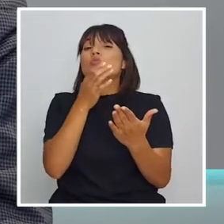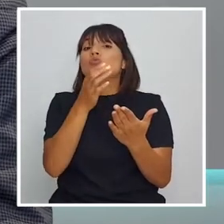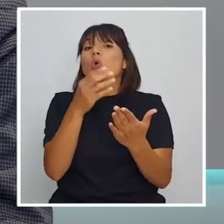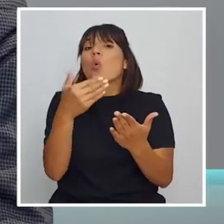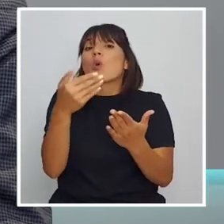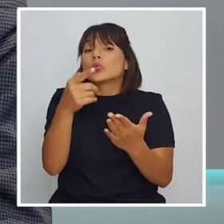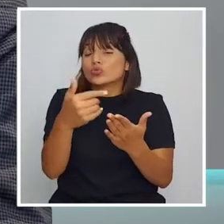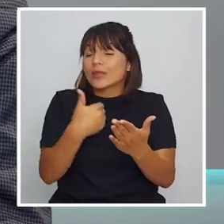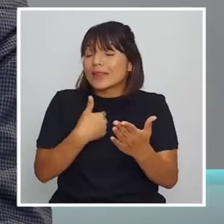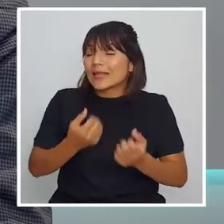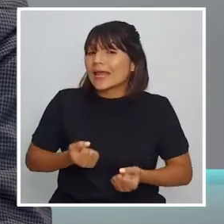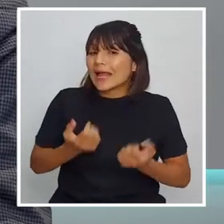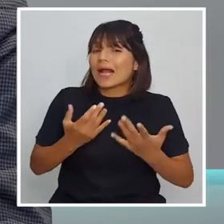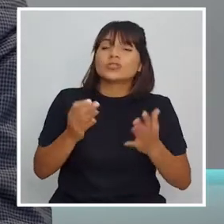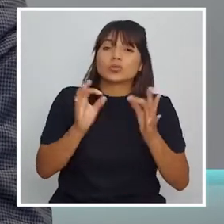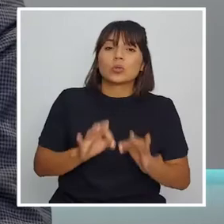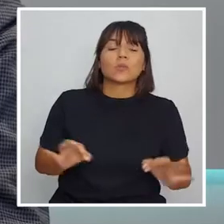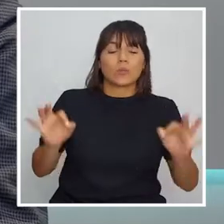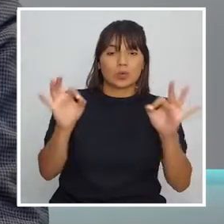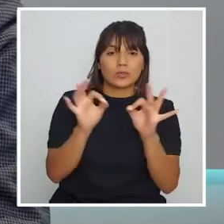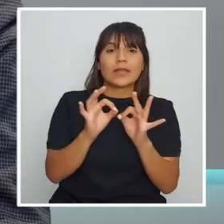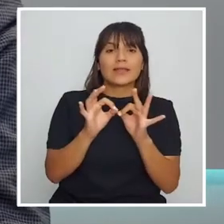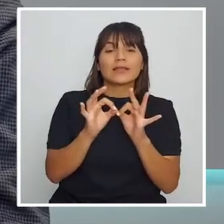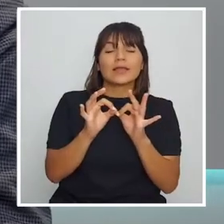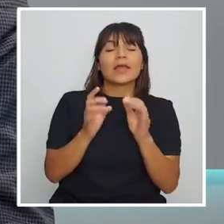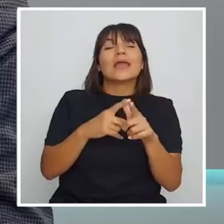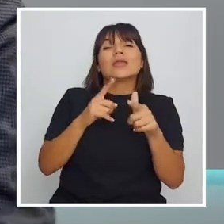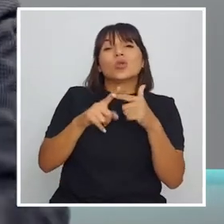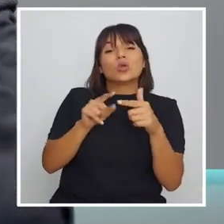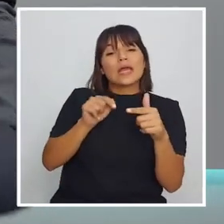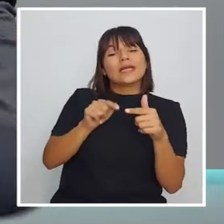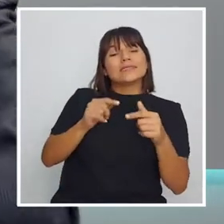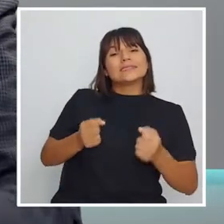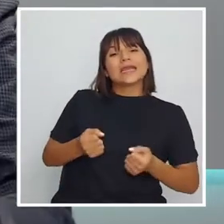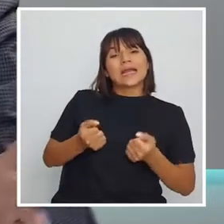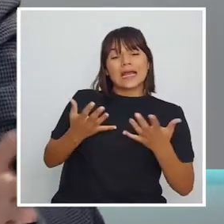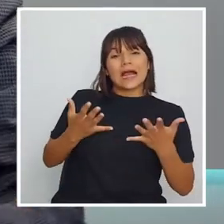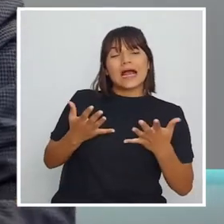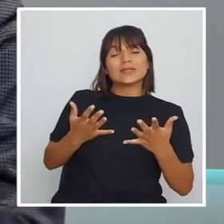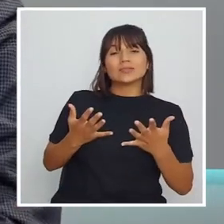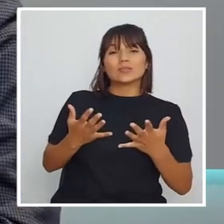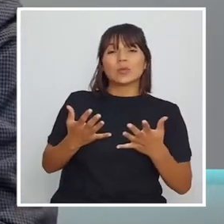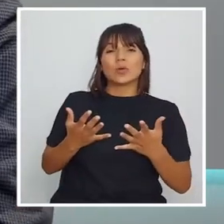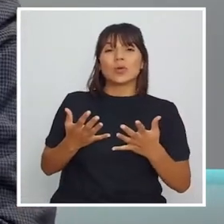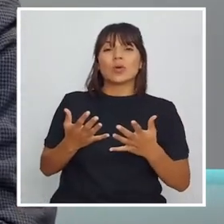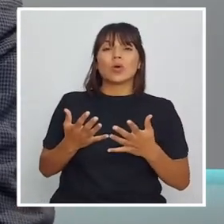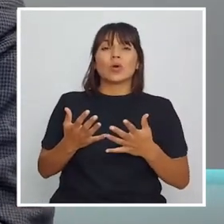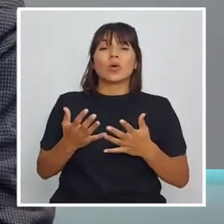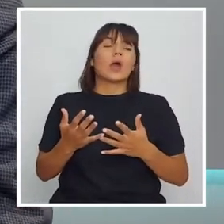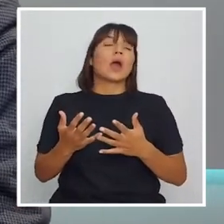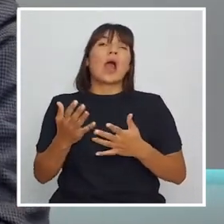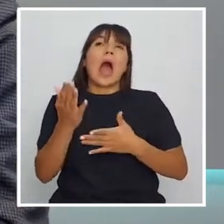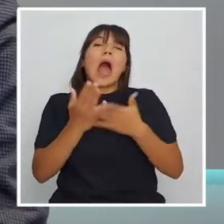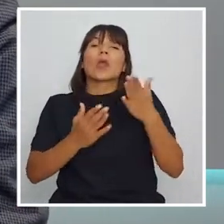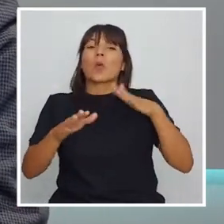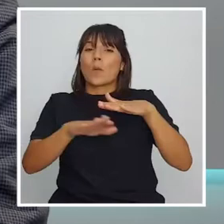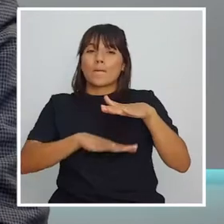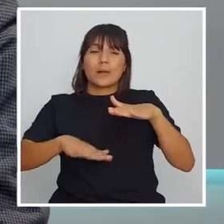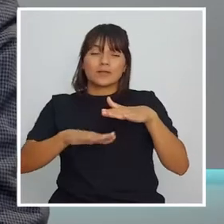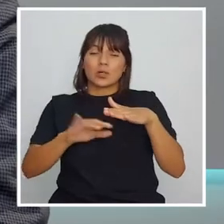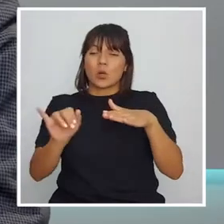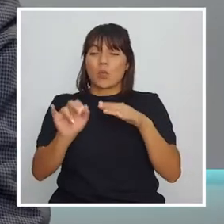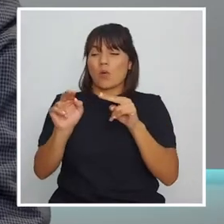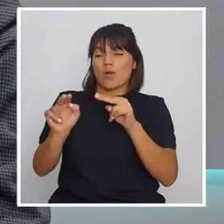cierta importancia, conviértalo, pero que no sea indispensable, no sé, unos zapatos que uno vio, esos zapatos muy bonitos que uno ve en las